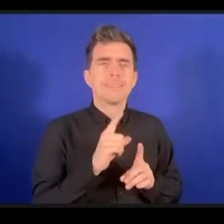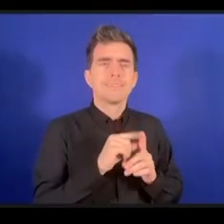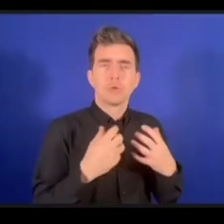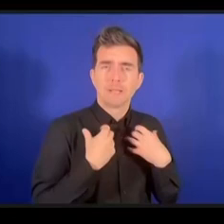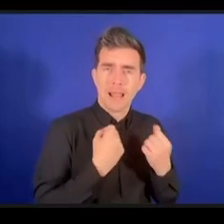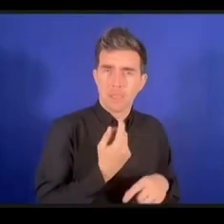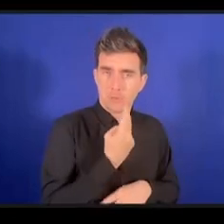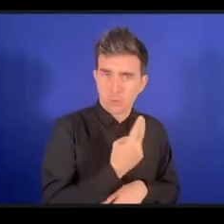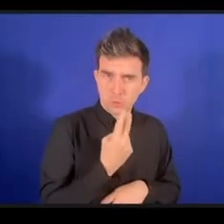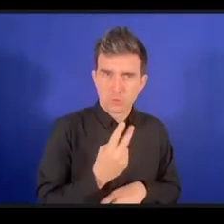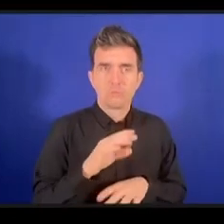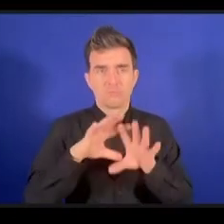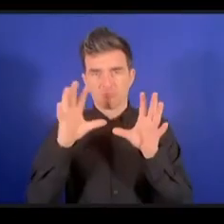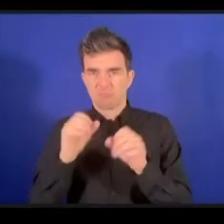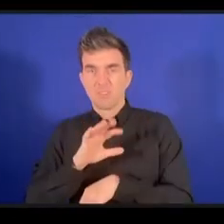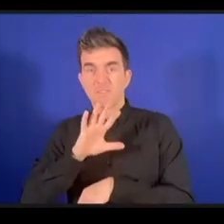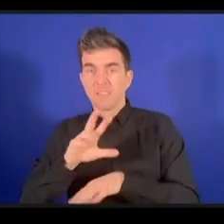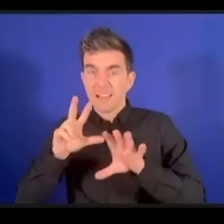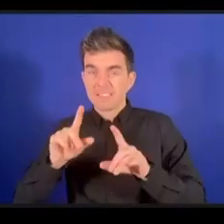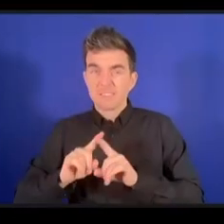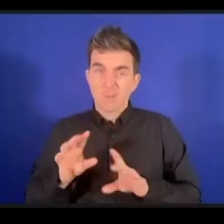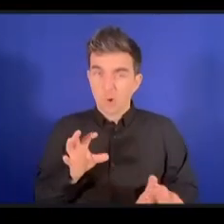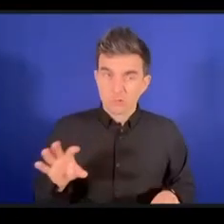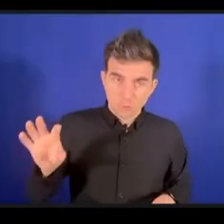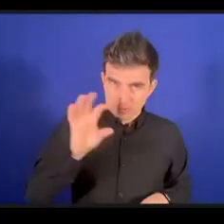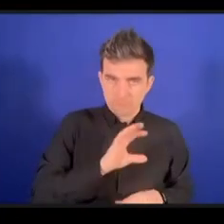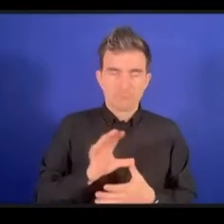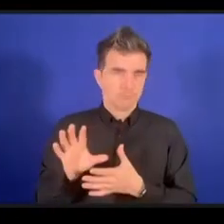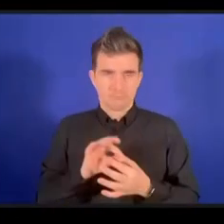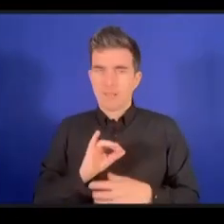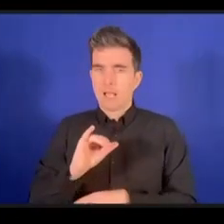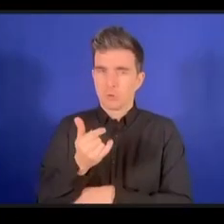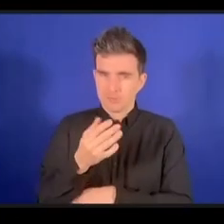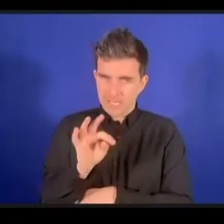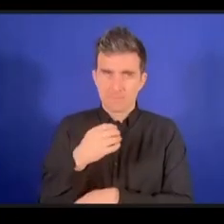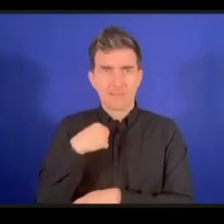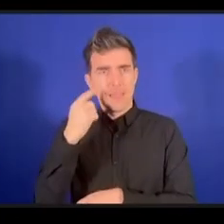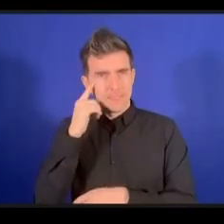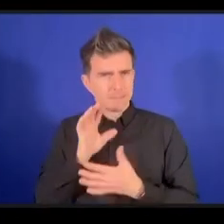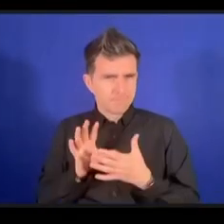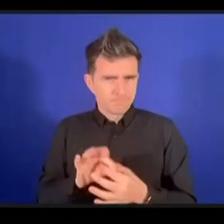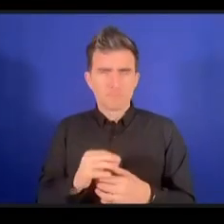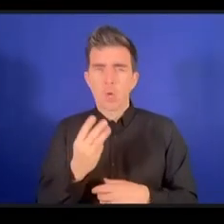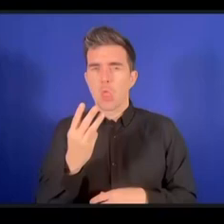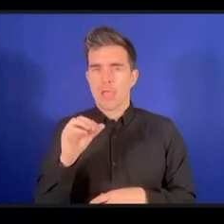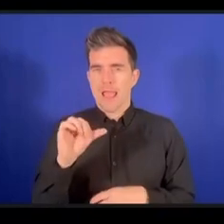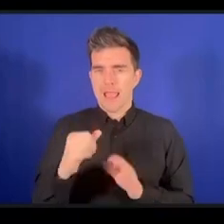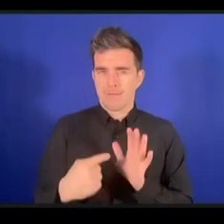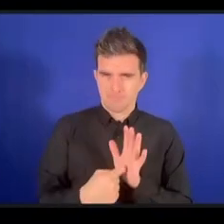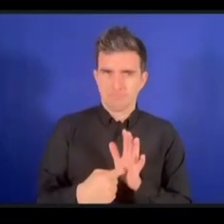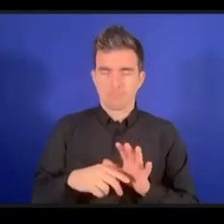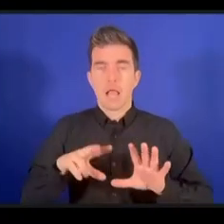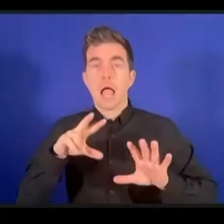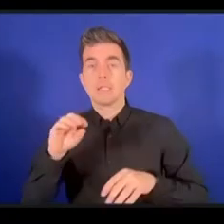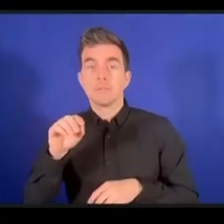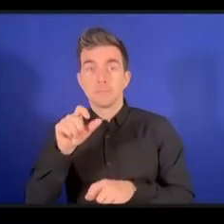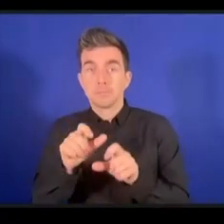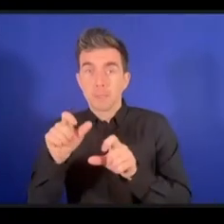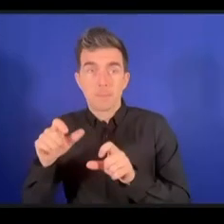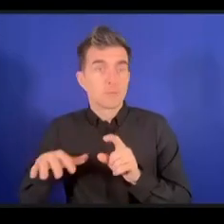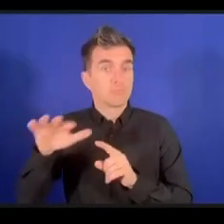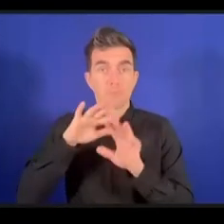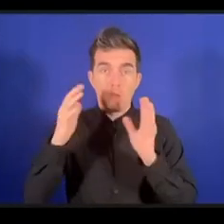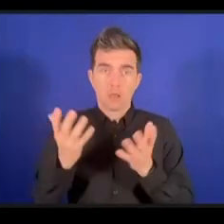países 80 personas en el mundo no tienen acceso a atención sanitaria 80 80% de las personas en el